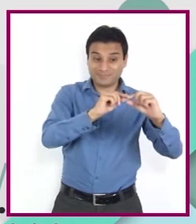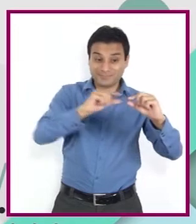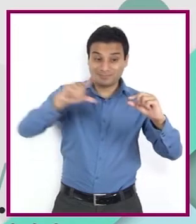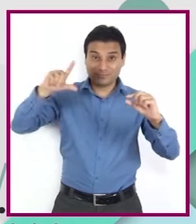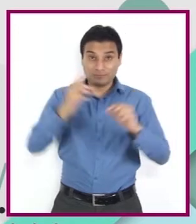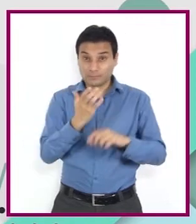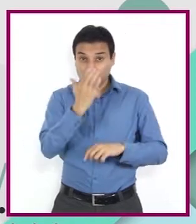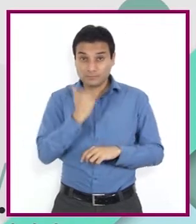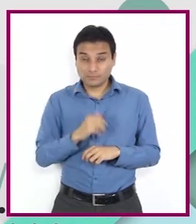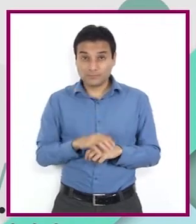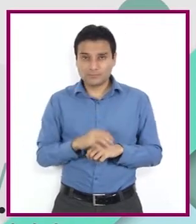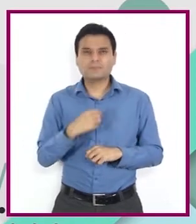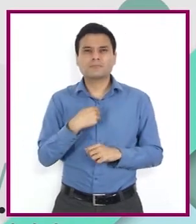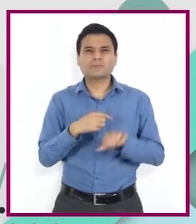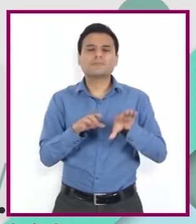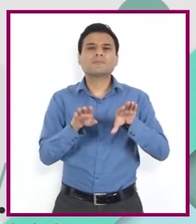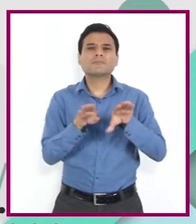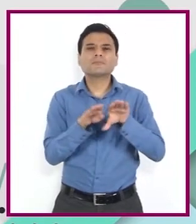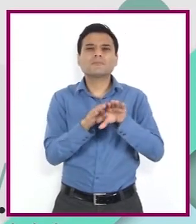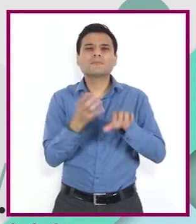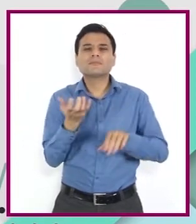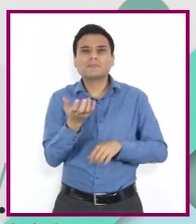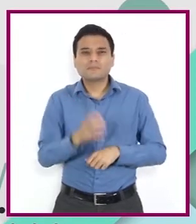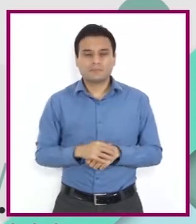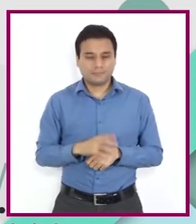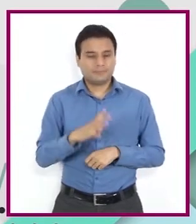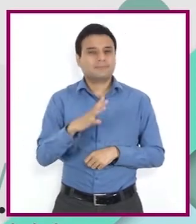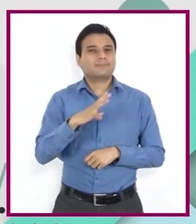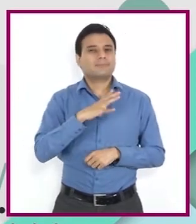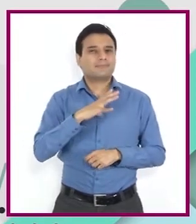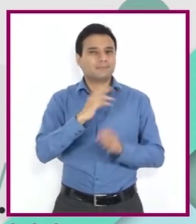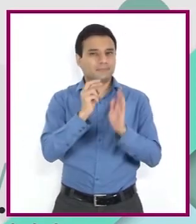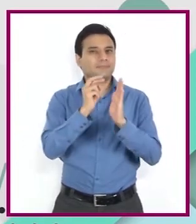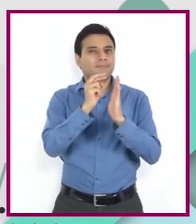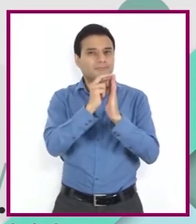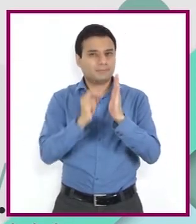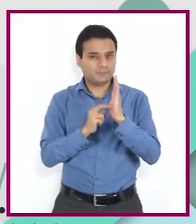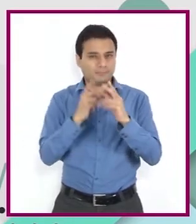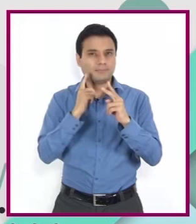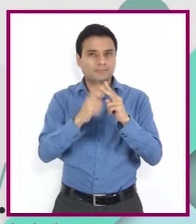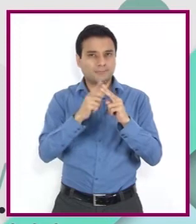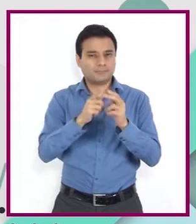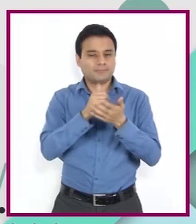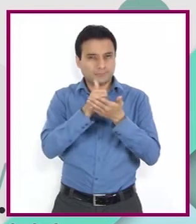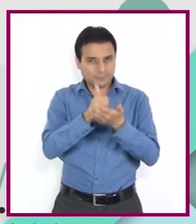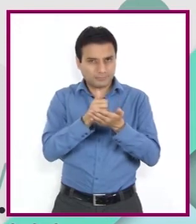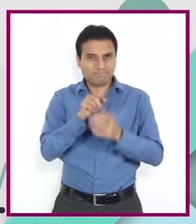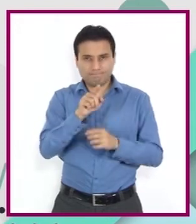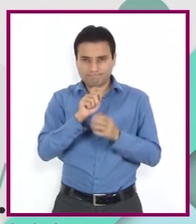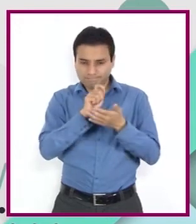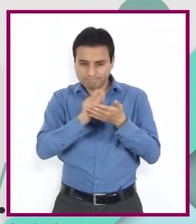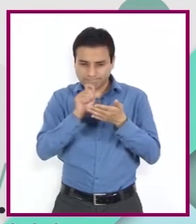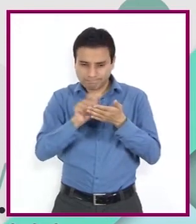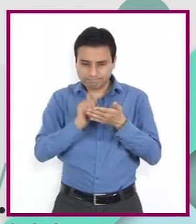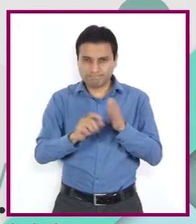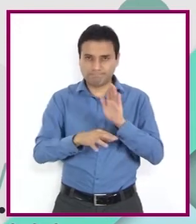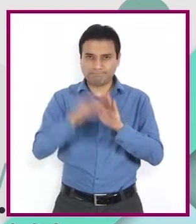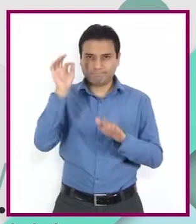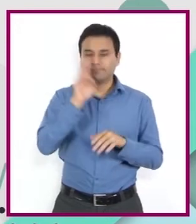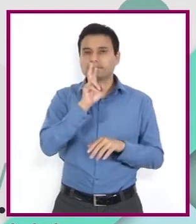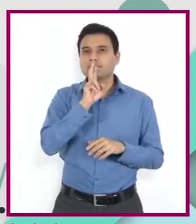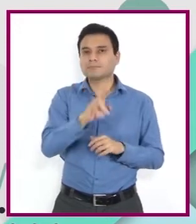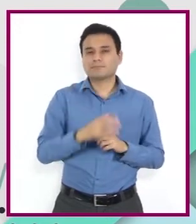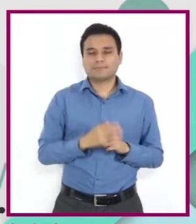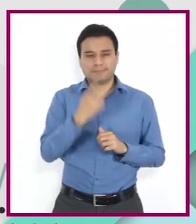inversa, existen algunos algoritmos matemáticos que nos ayudarán a resolver estos problemas. Uno de ellos